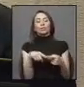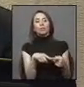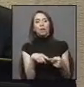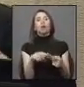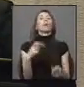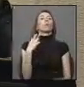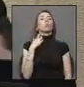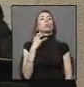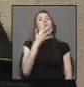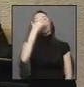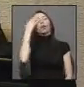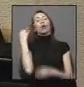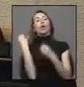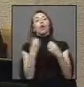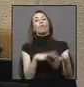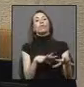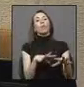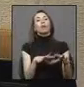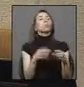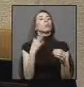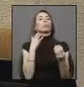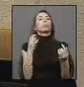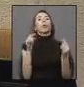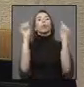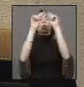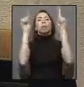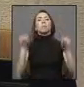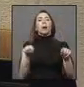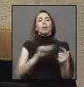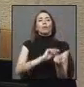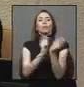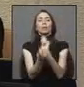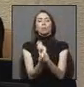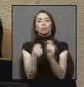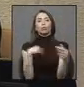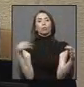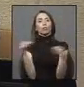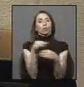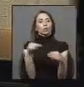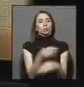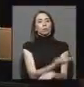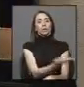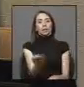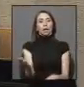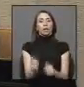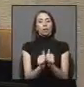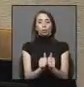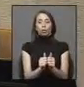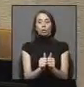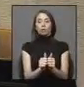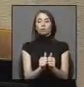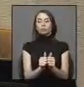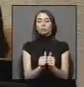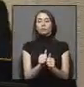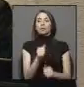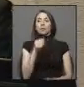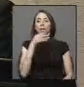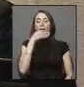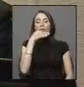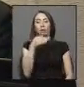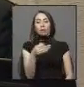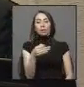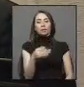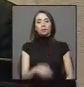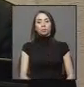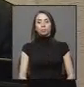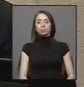Porque nos olvidamos del contexto, y yo quiero poner un elemento de contexto a los colegas para decirles que si